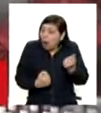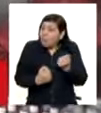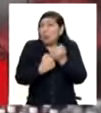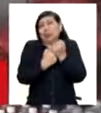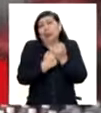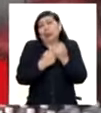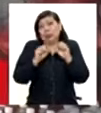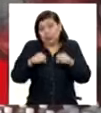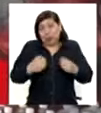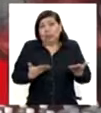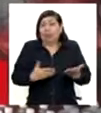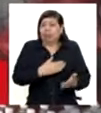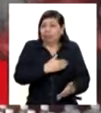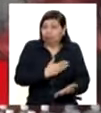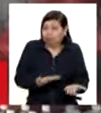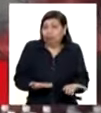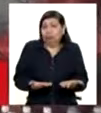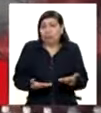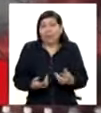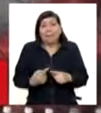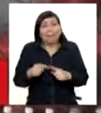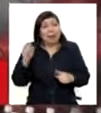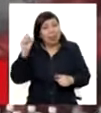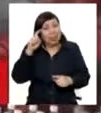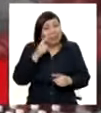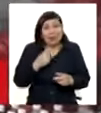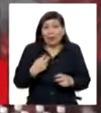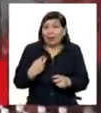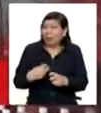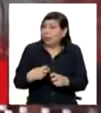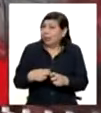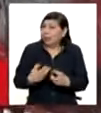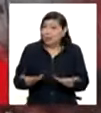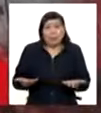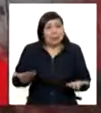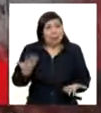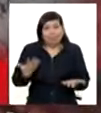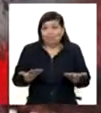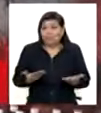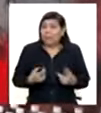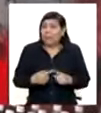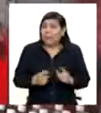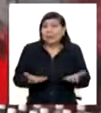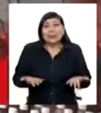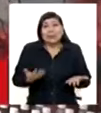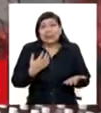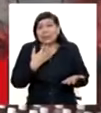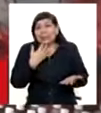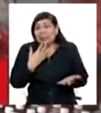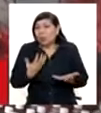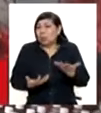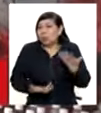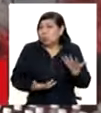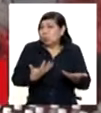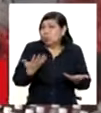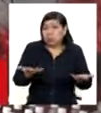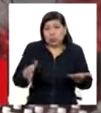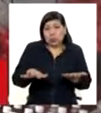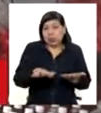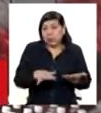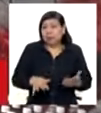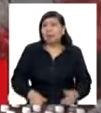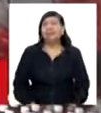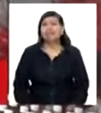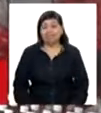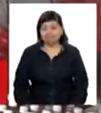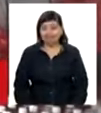pie y pongamos el hombro en situaciones críticas y extremas e inesperadas como los incendios de esa